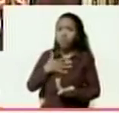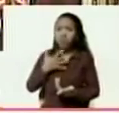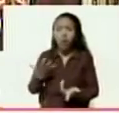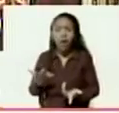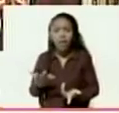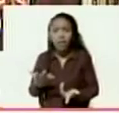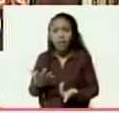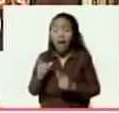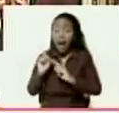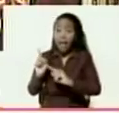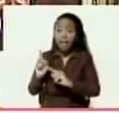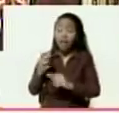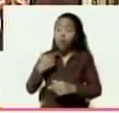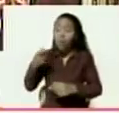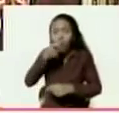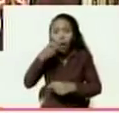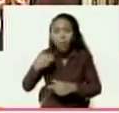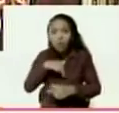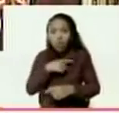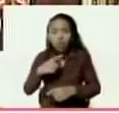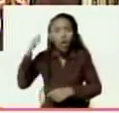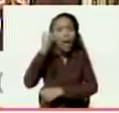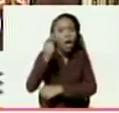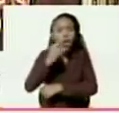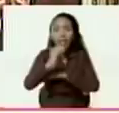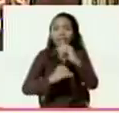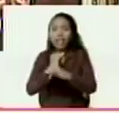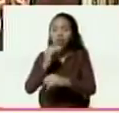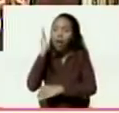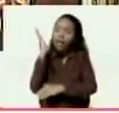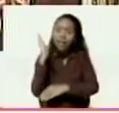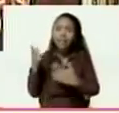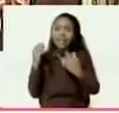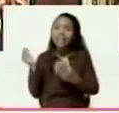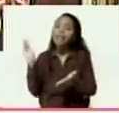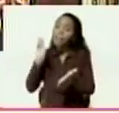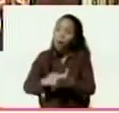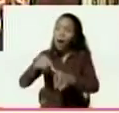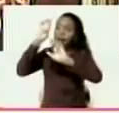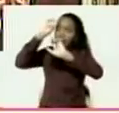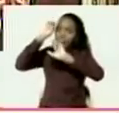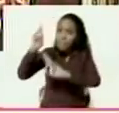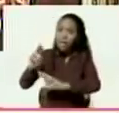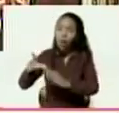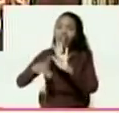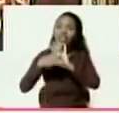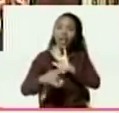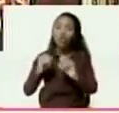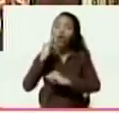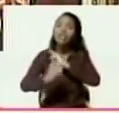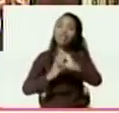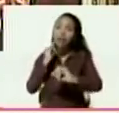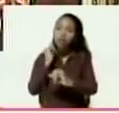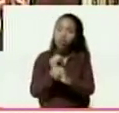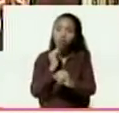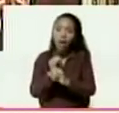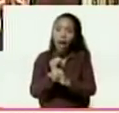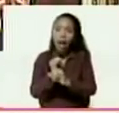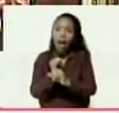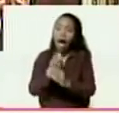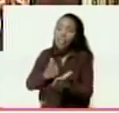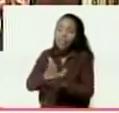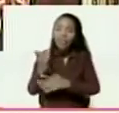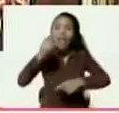¿qué buscamos nosotros en la Corte Penal Internacional? Que se establezca el respeto al derecho internacional a través de